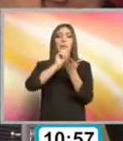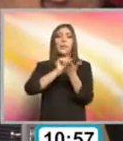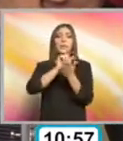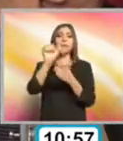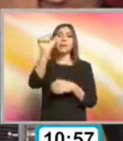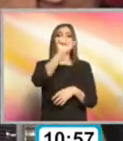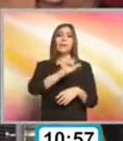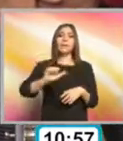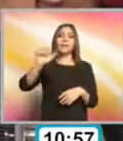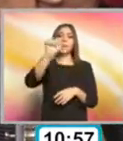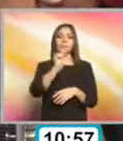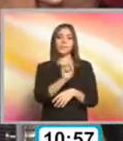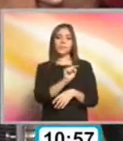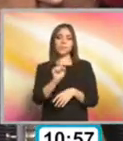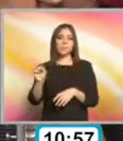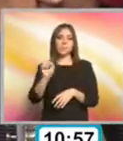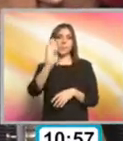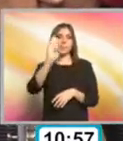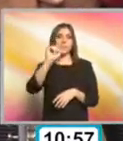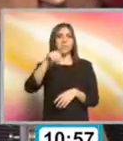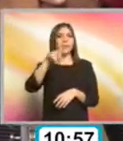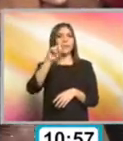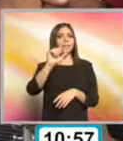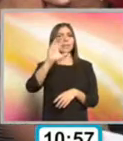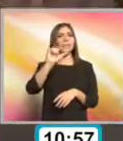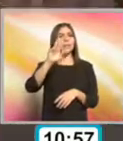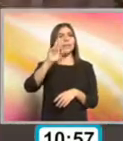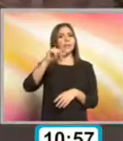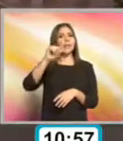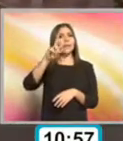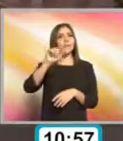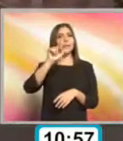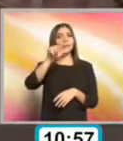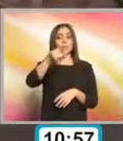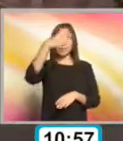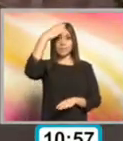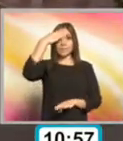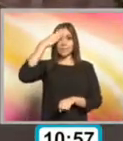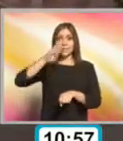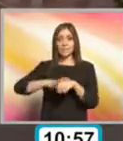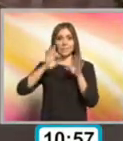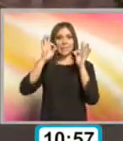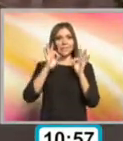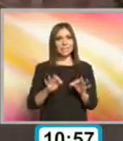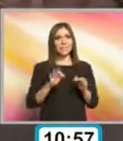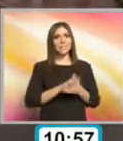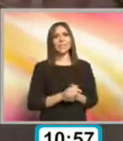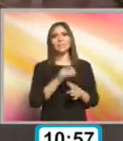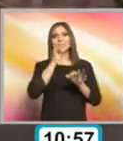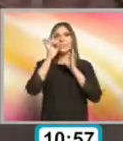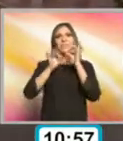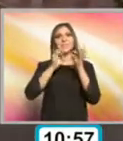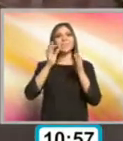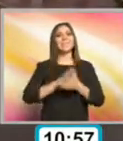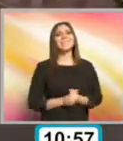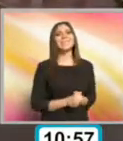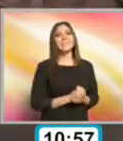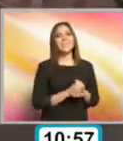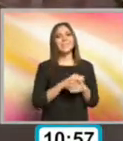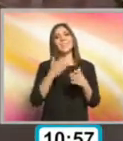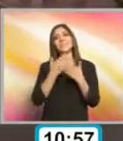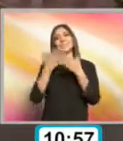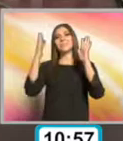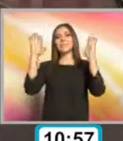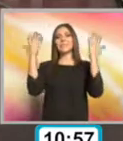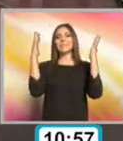como @_Banda Carnaval. Rocky, tienes memoria, Más o menos. De que ya estás... No, me digas. El aplauso